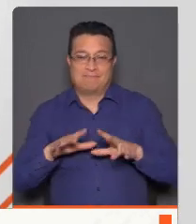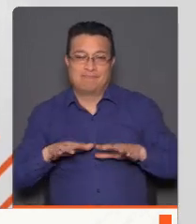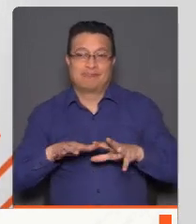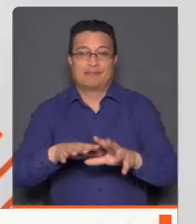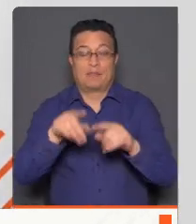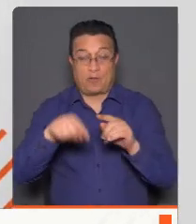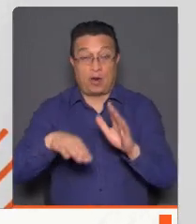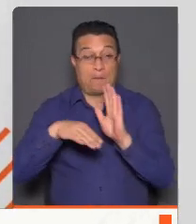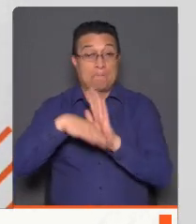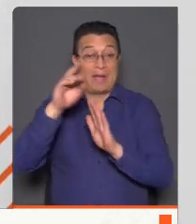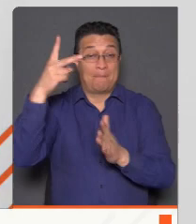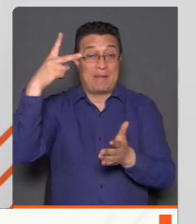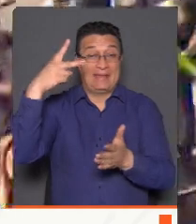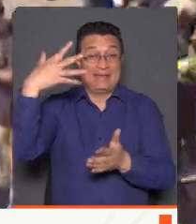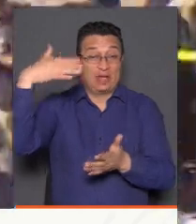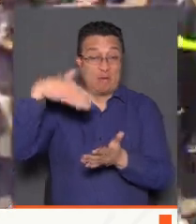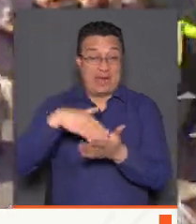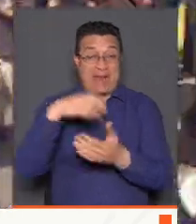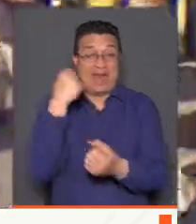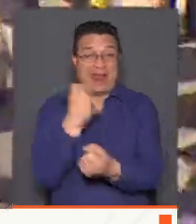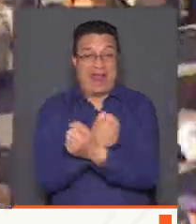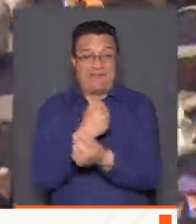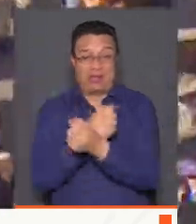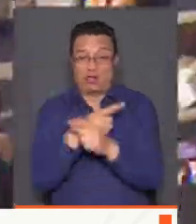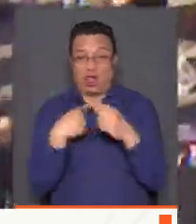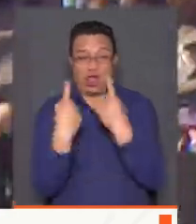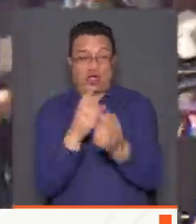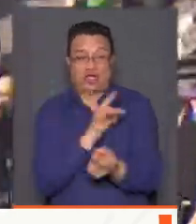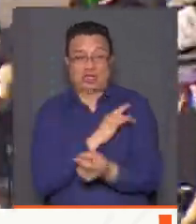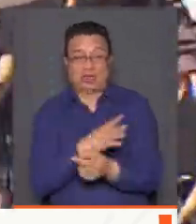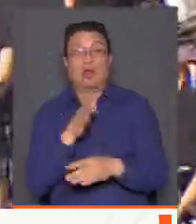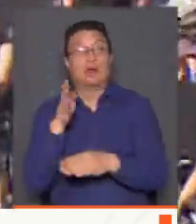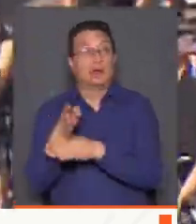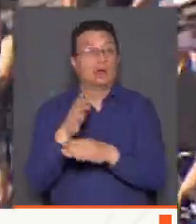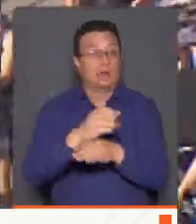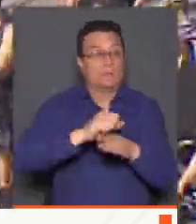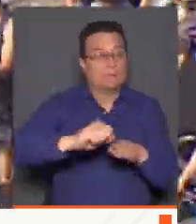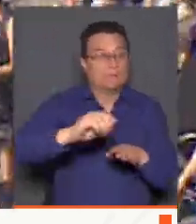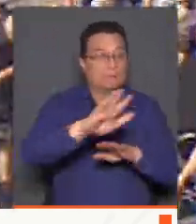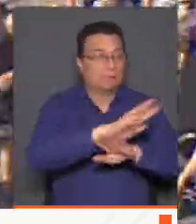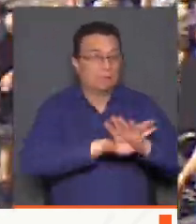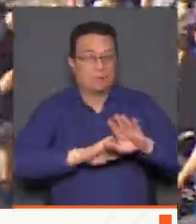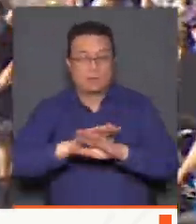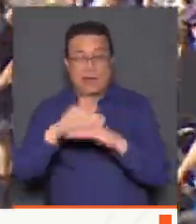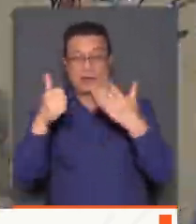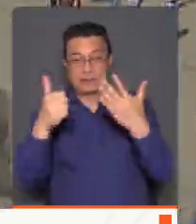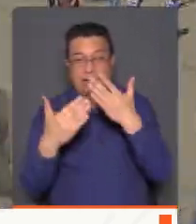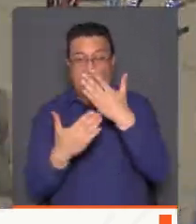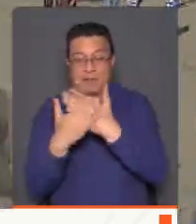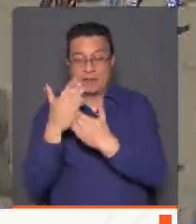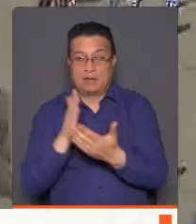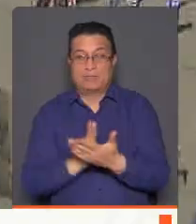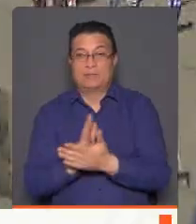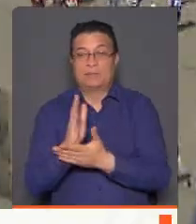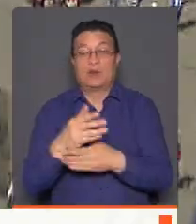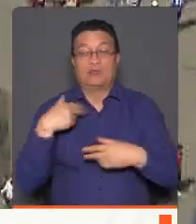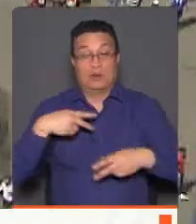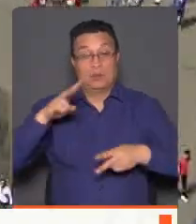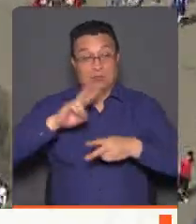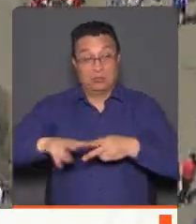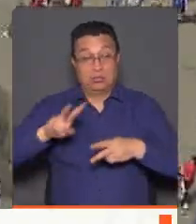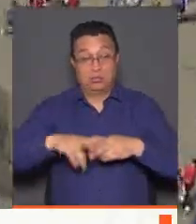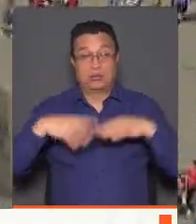de 25.000 carabineros en todo el país, además de rondas preventivas que comenzarán a las 6 de la mañana. Estamos preparados aquí y esperamos que